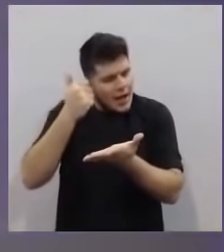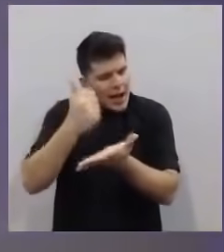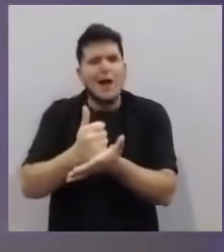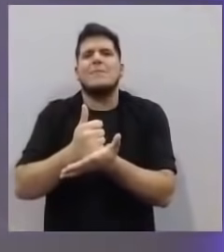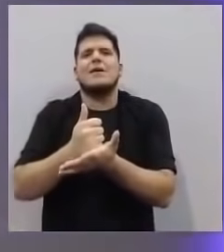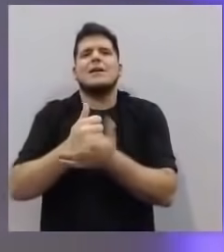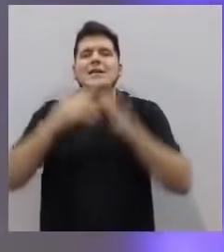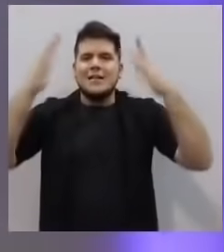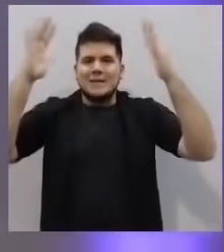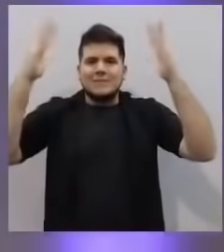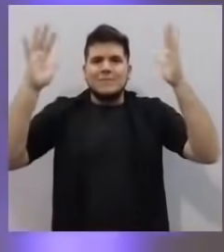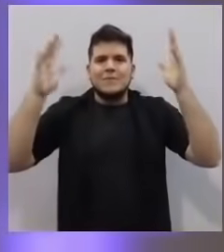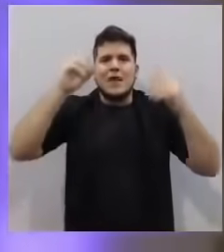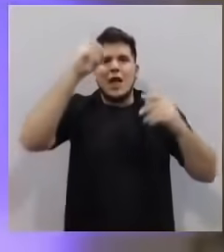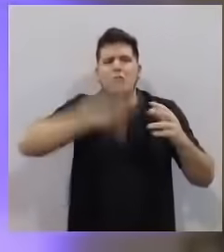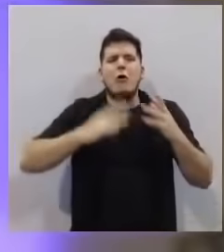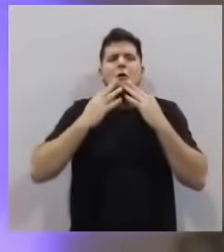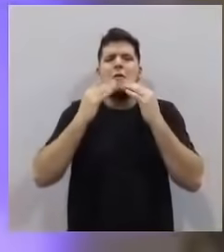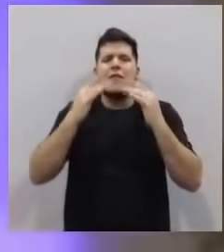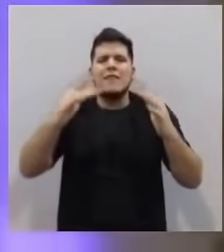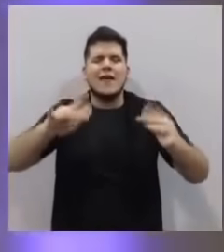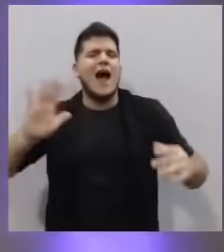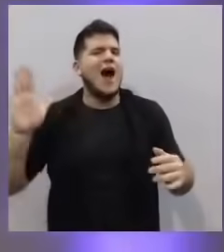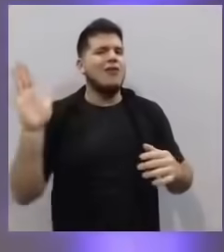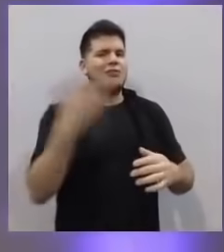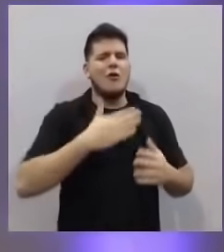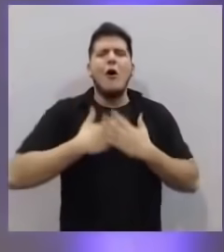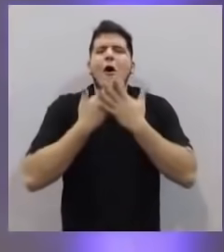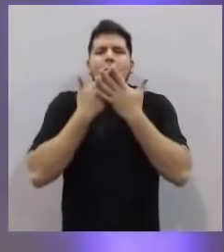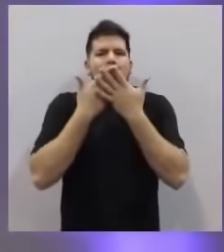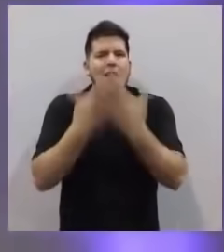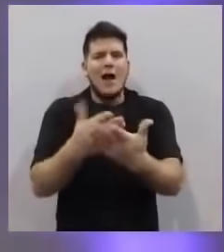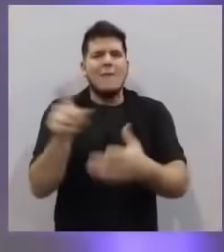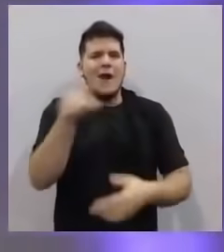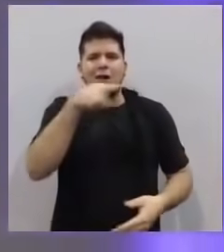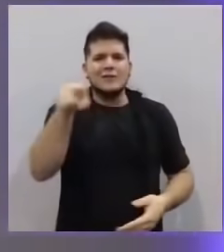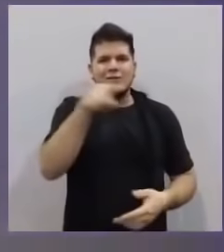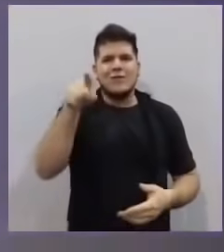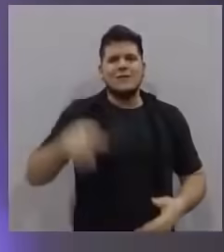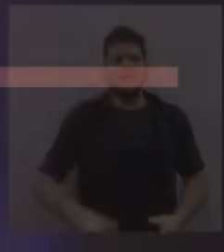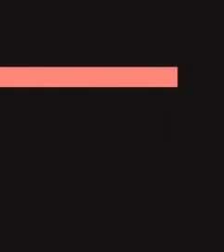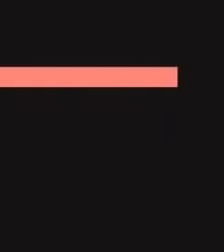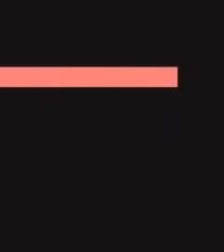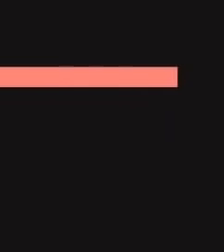yo les bendiga a todos los que nos han seguido los esperamos el próximo fin de semana bendiciones